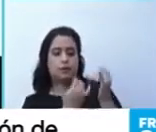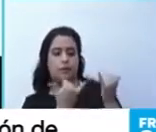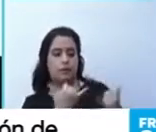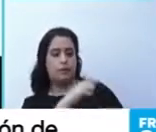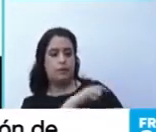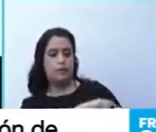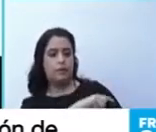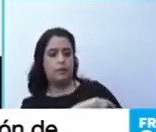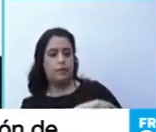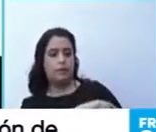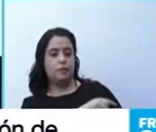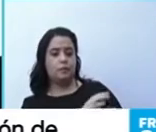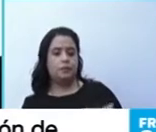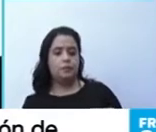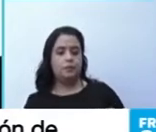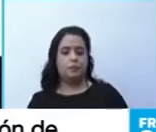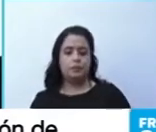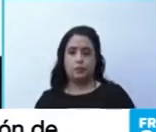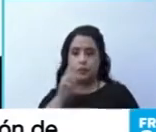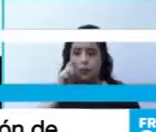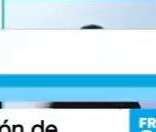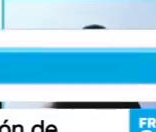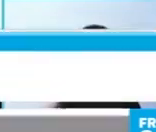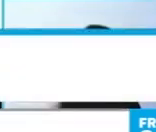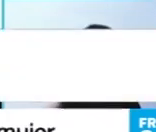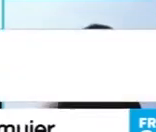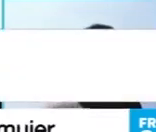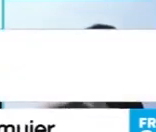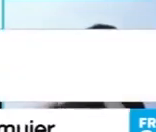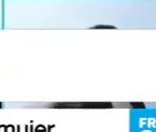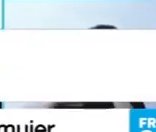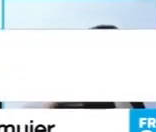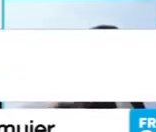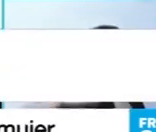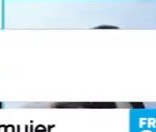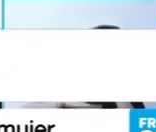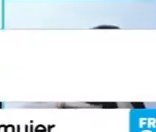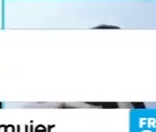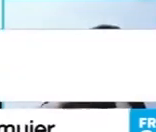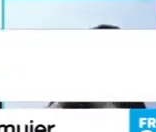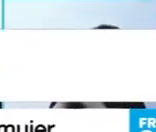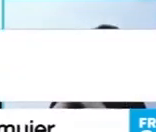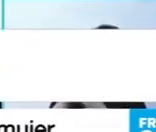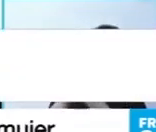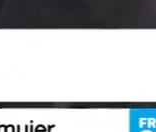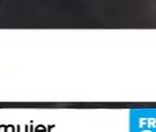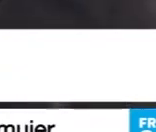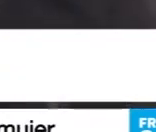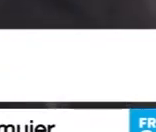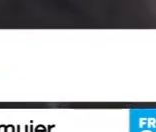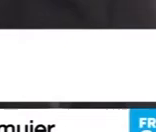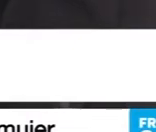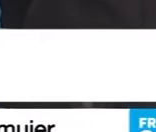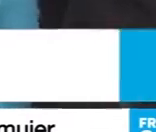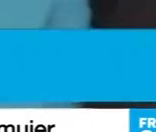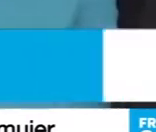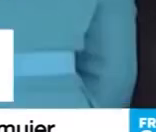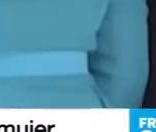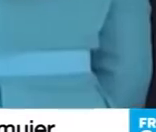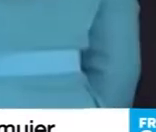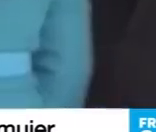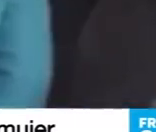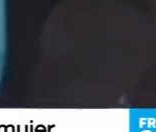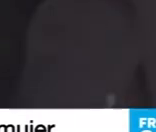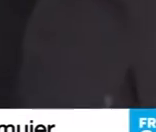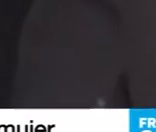una comisión contra la corrupción en su país informó la sede del ejecutivo en tegucigalpa desde antes de asumir el poder